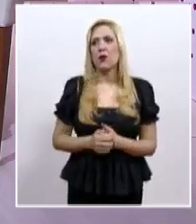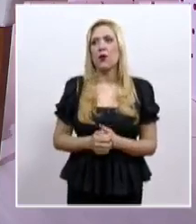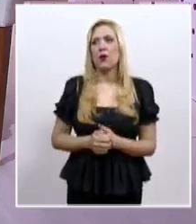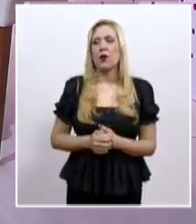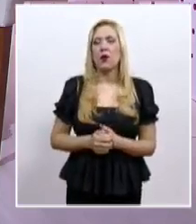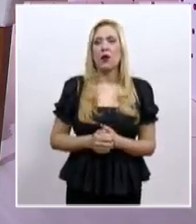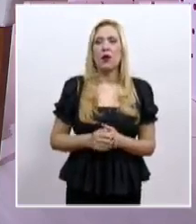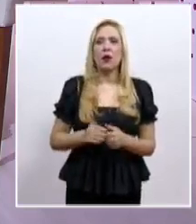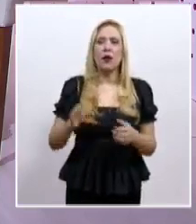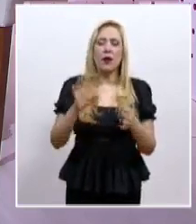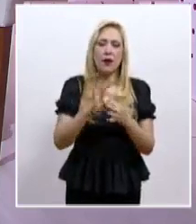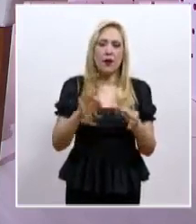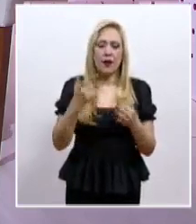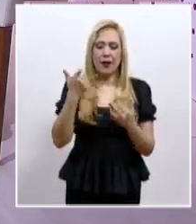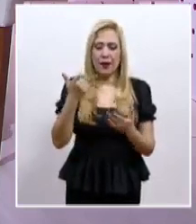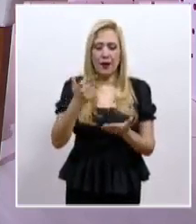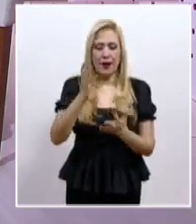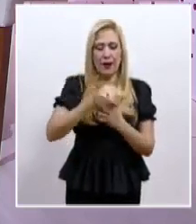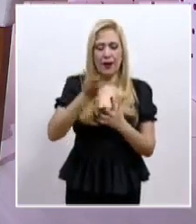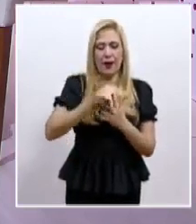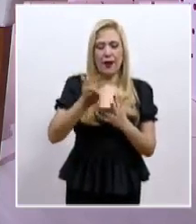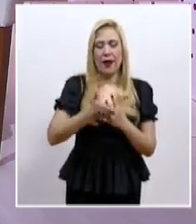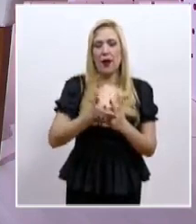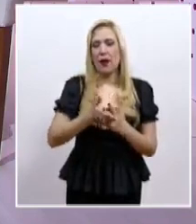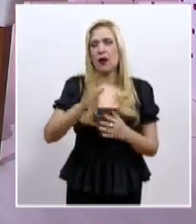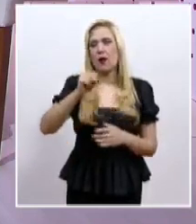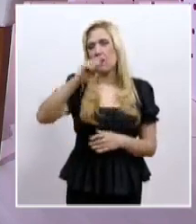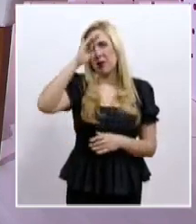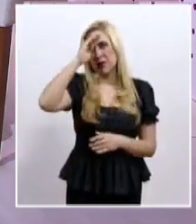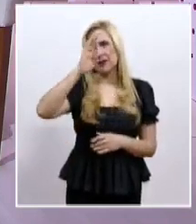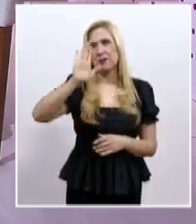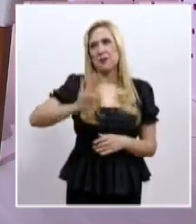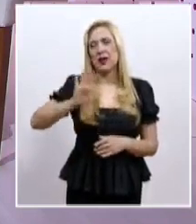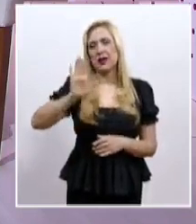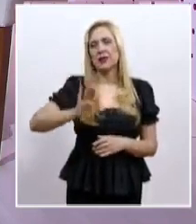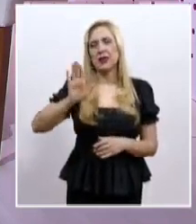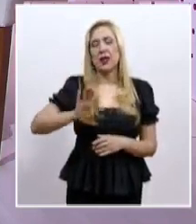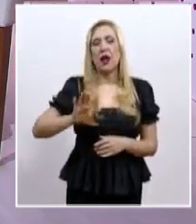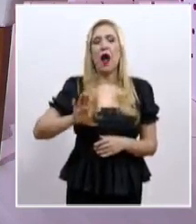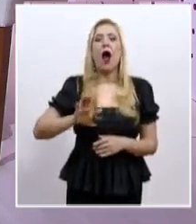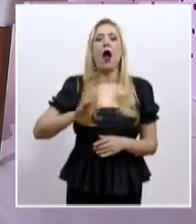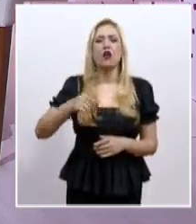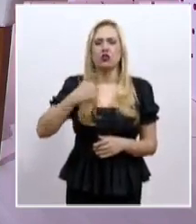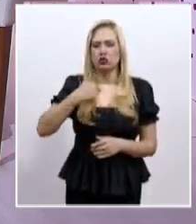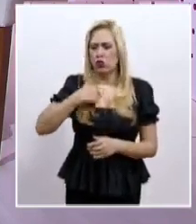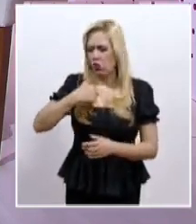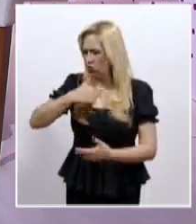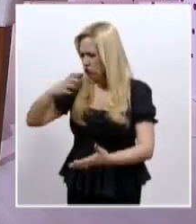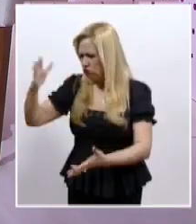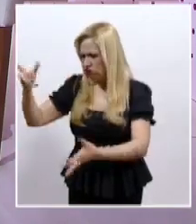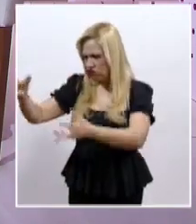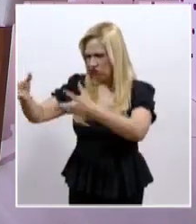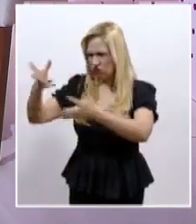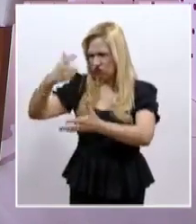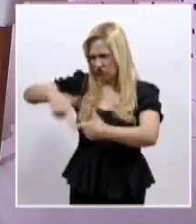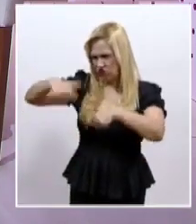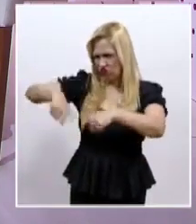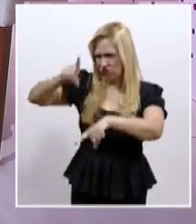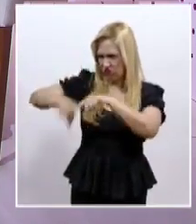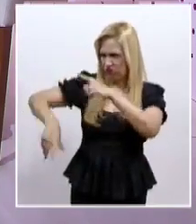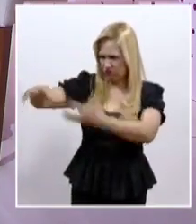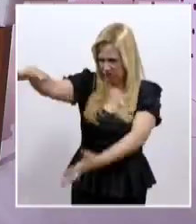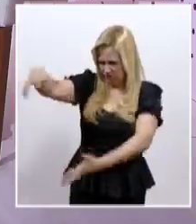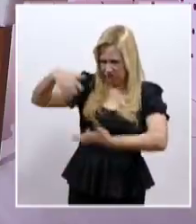cuando hablamos de redistribución de riqueza, no hay que pensar como meramente tipo Robin Hood, que tomo dinero de unos para darle dinero a otros. Digo, esa es una